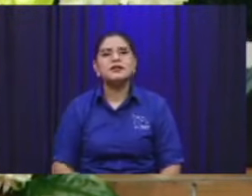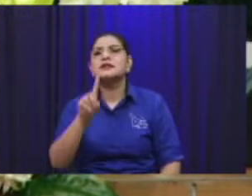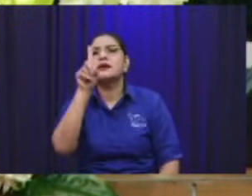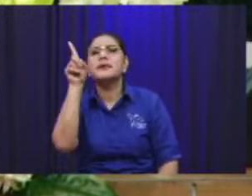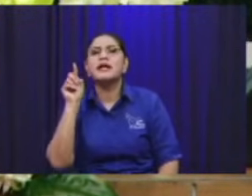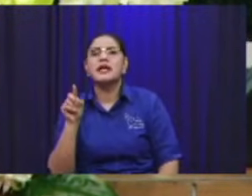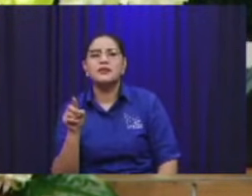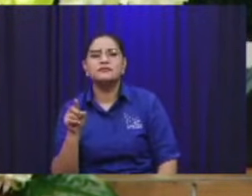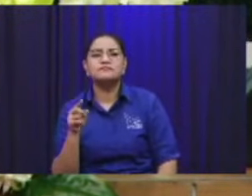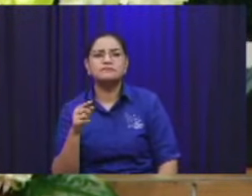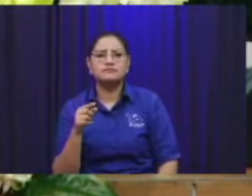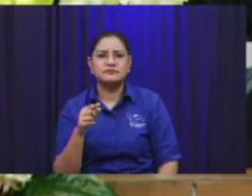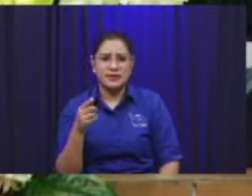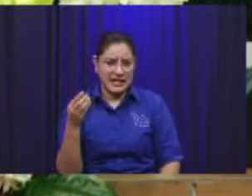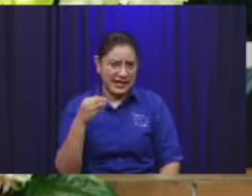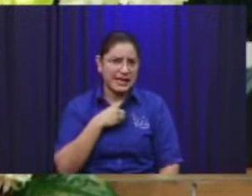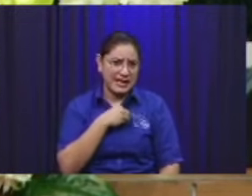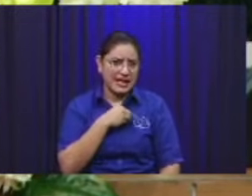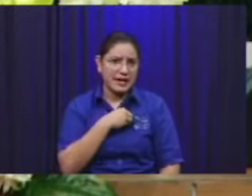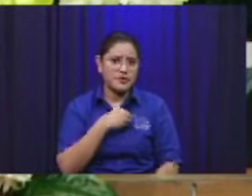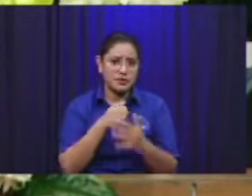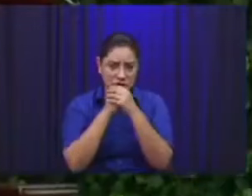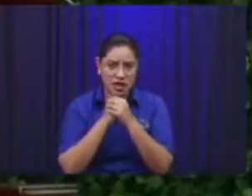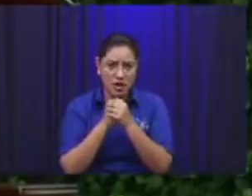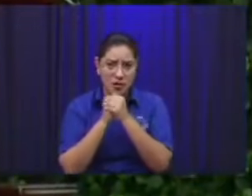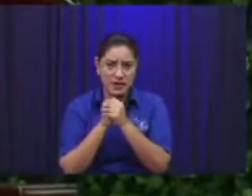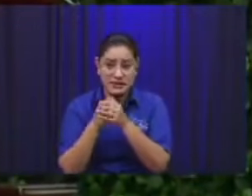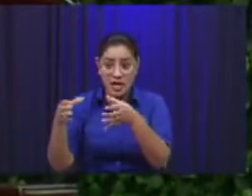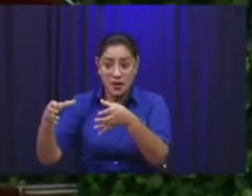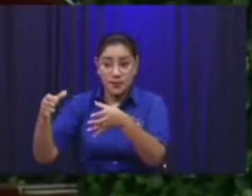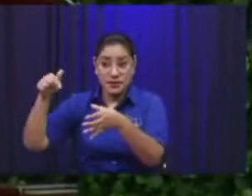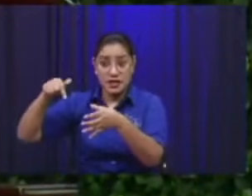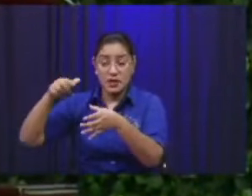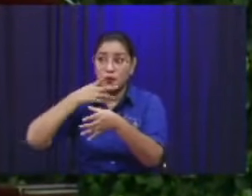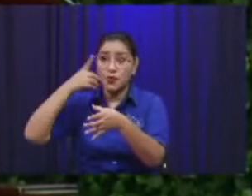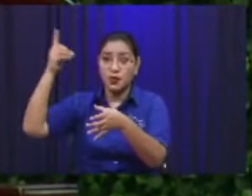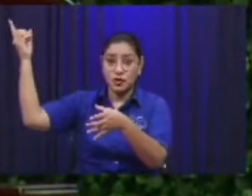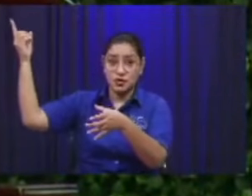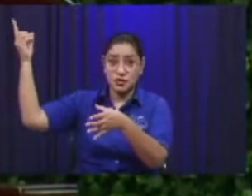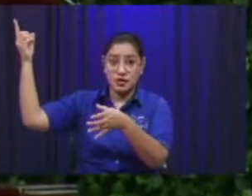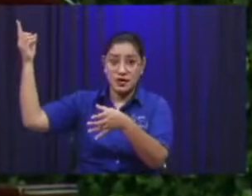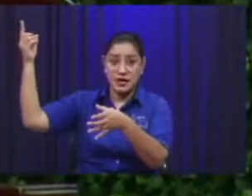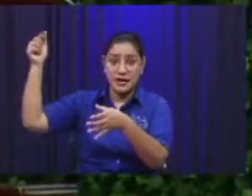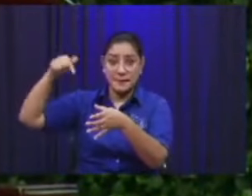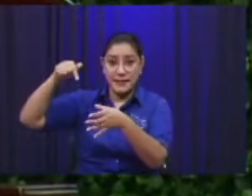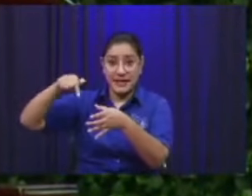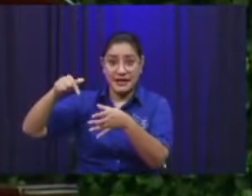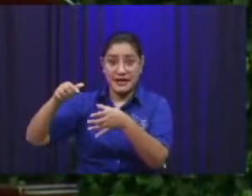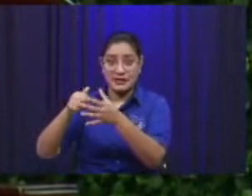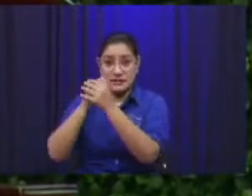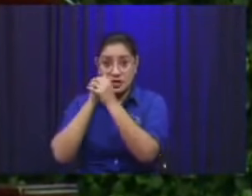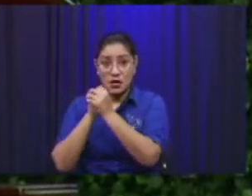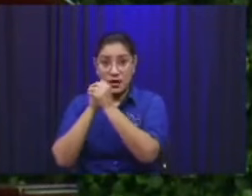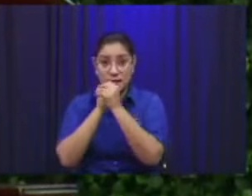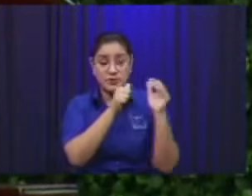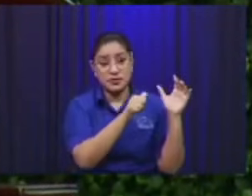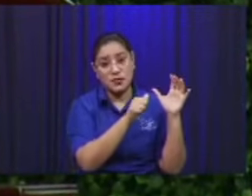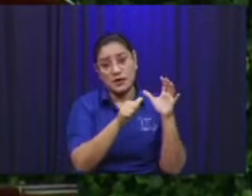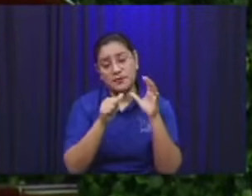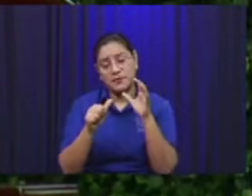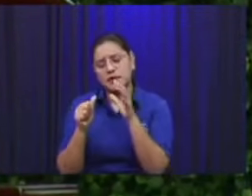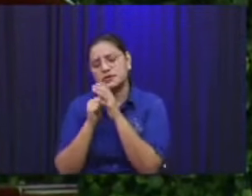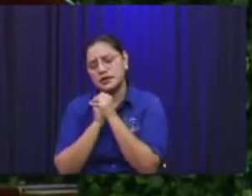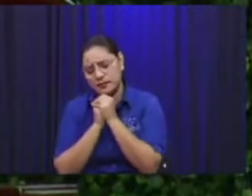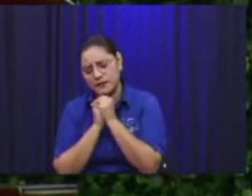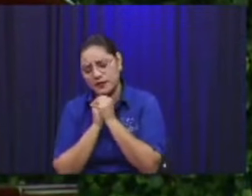germán queremos que oren por nosotros dios nos mandó para que oren por nosotros dios nos dijo que tú eras un apóstol y que queremos